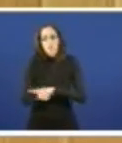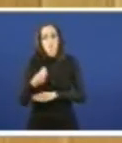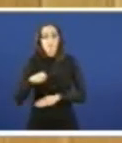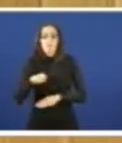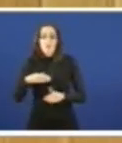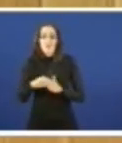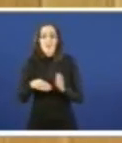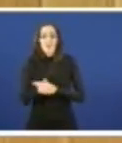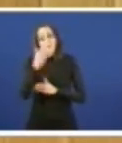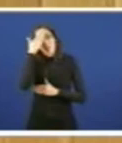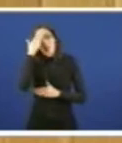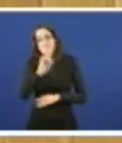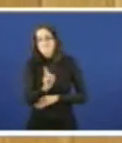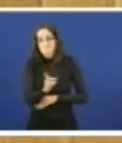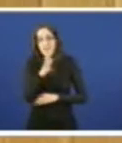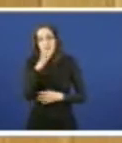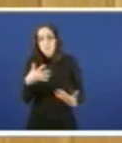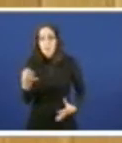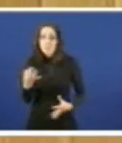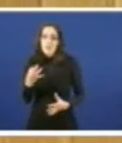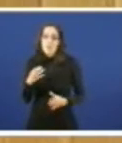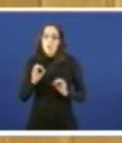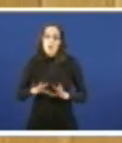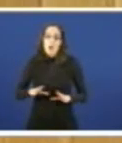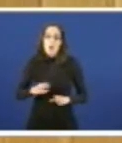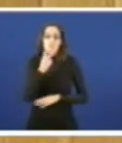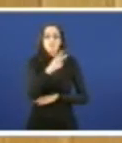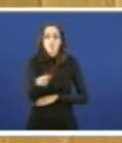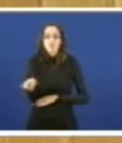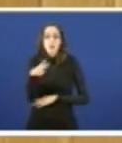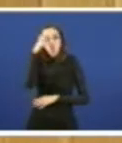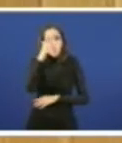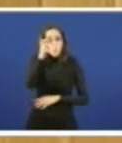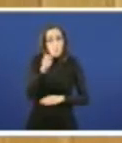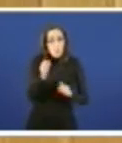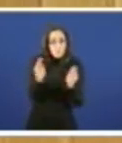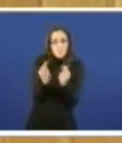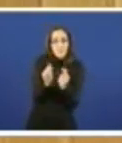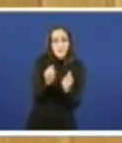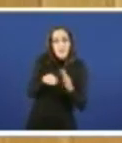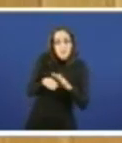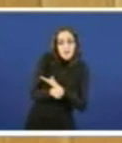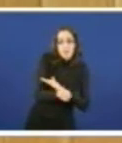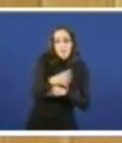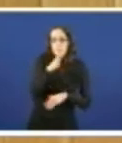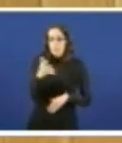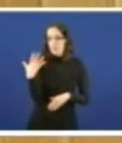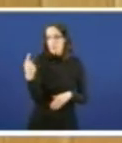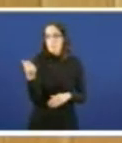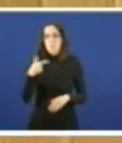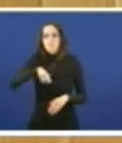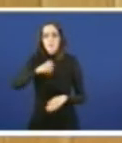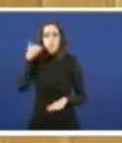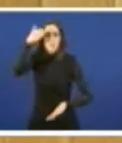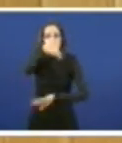necesario utilizar neste momento o Museo do Pobo nunha pequena entrada que ten. Recentemente o podemos comprobar cando asistimos a un